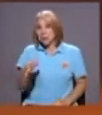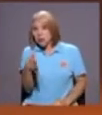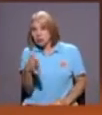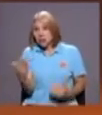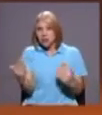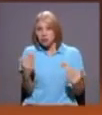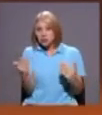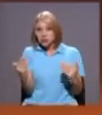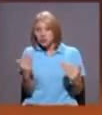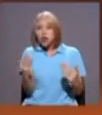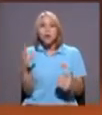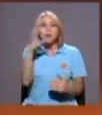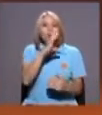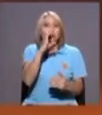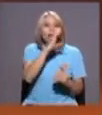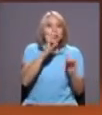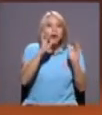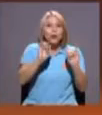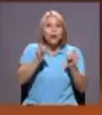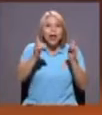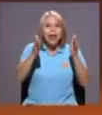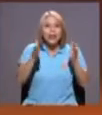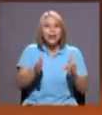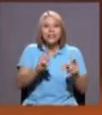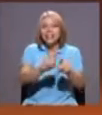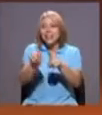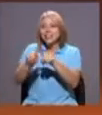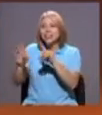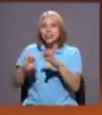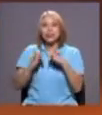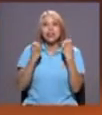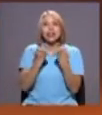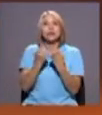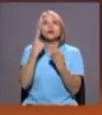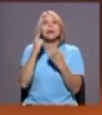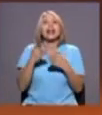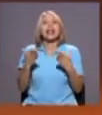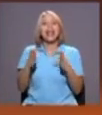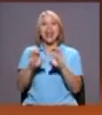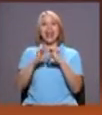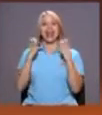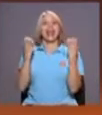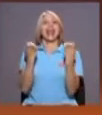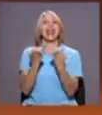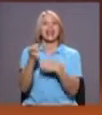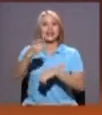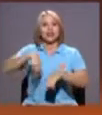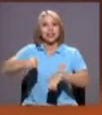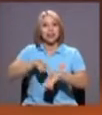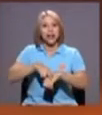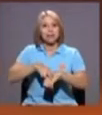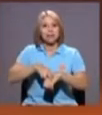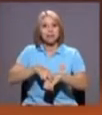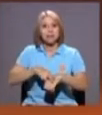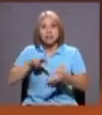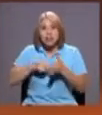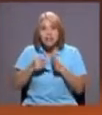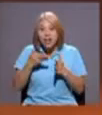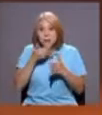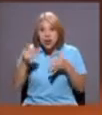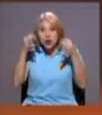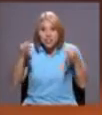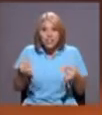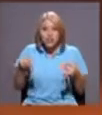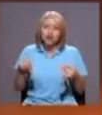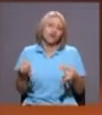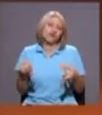para formar una selección nacional. No digo que sea la mejor, siempre habrá la discusión de por qué este o esta sí